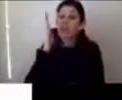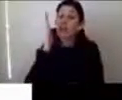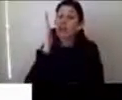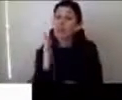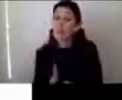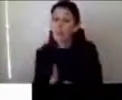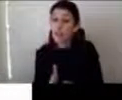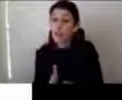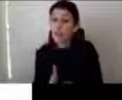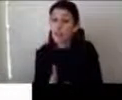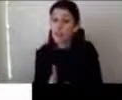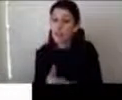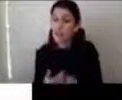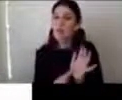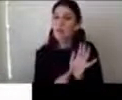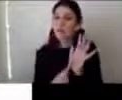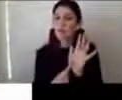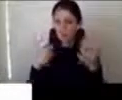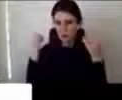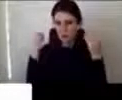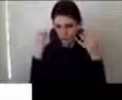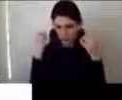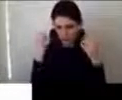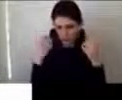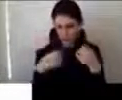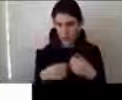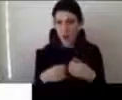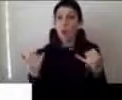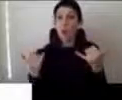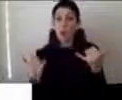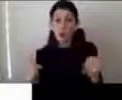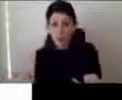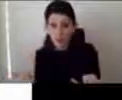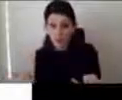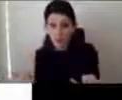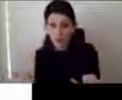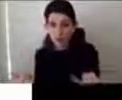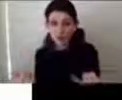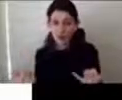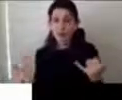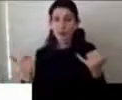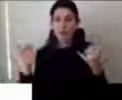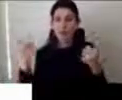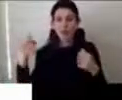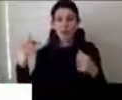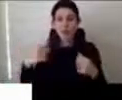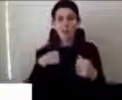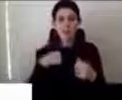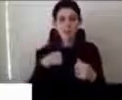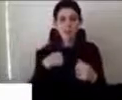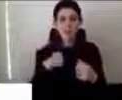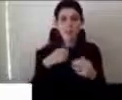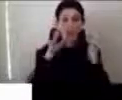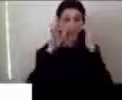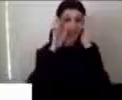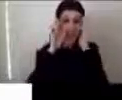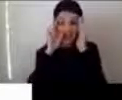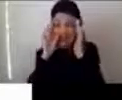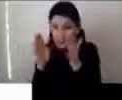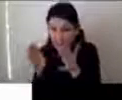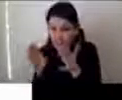el aprendizaje. Jugar. Porque voy a tener la atención y la